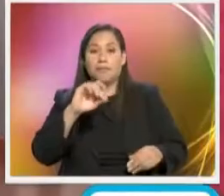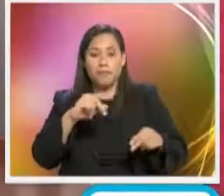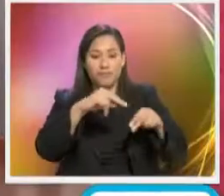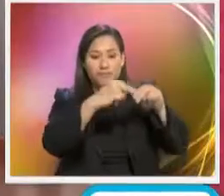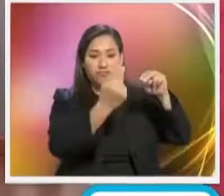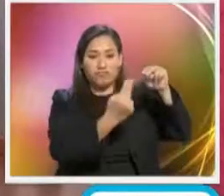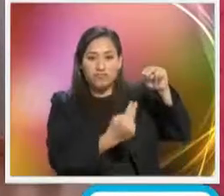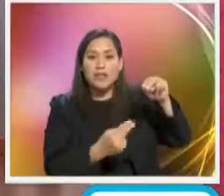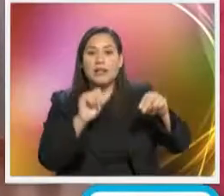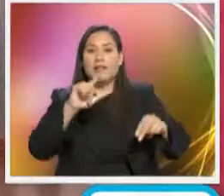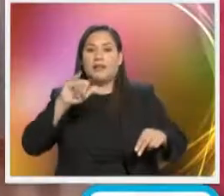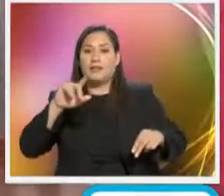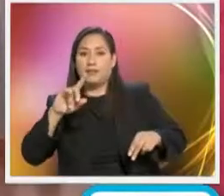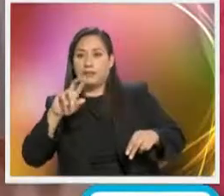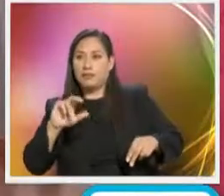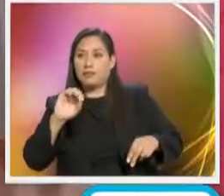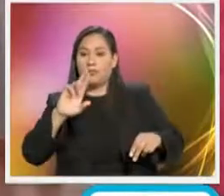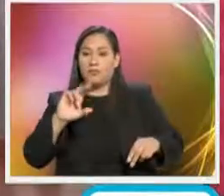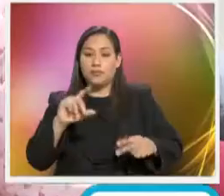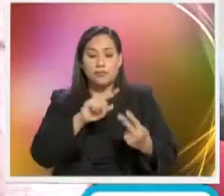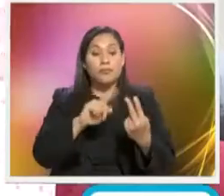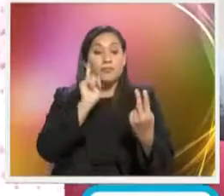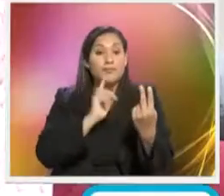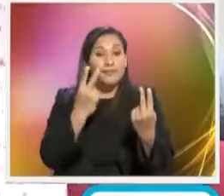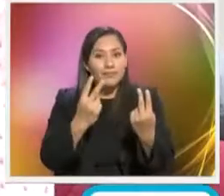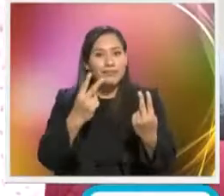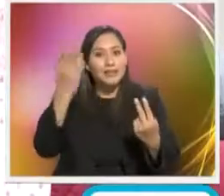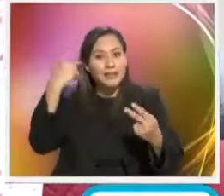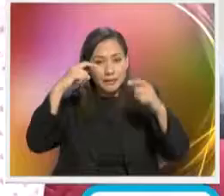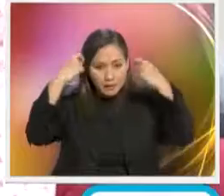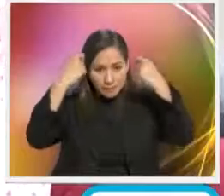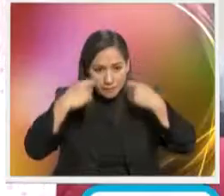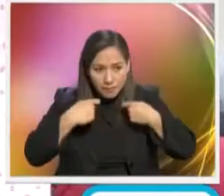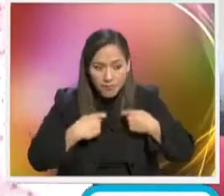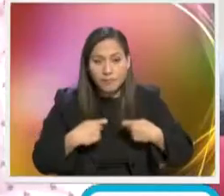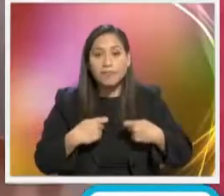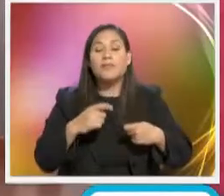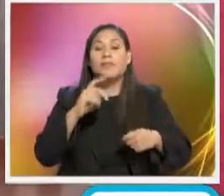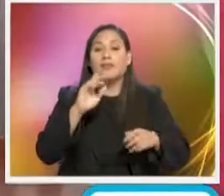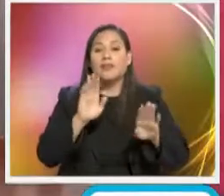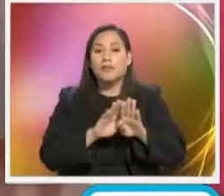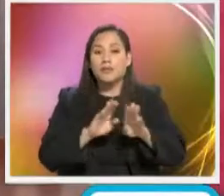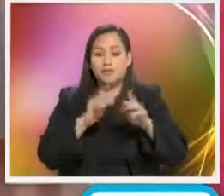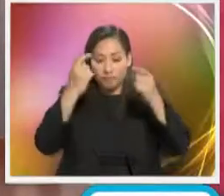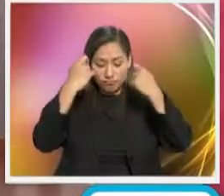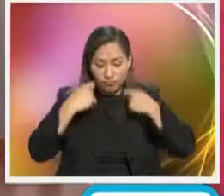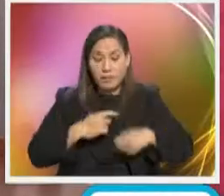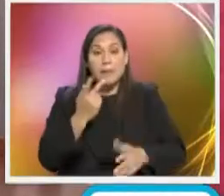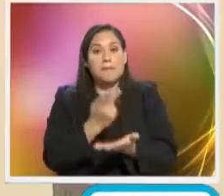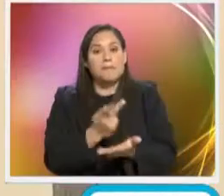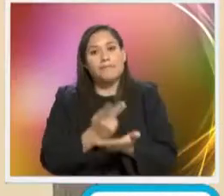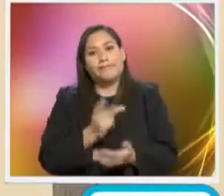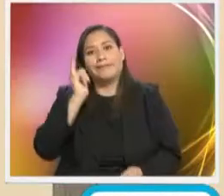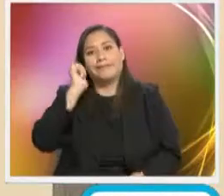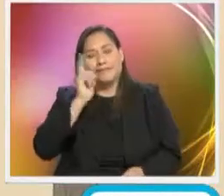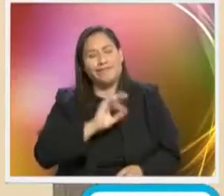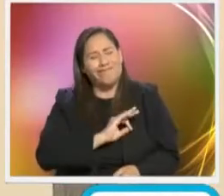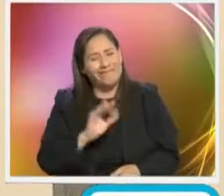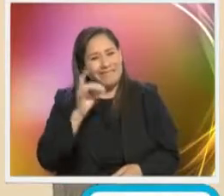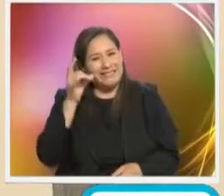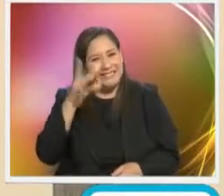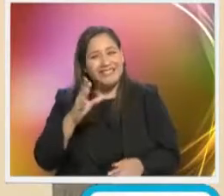con Alejandra Orozco, las muchachas que se llevaron la medalla argenta, o sea, la medalla de plata, ojalá y